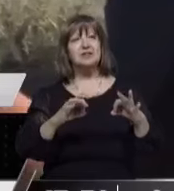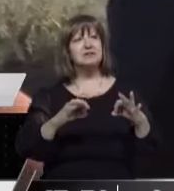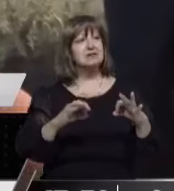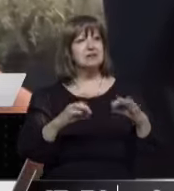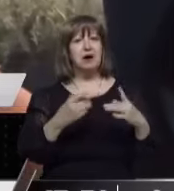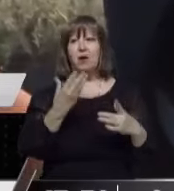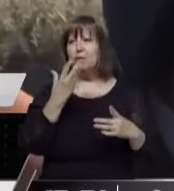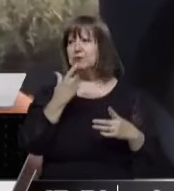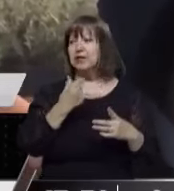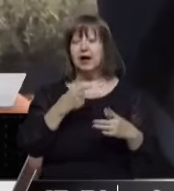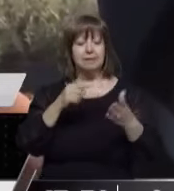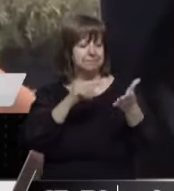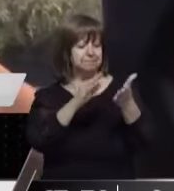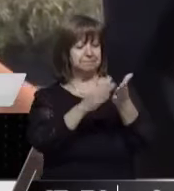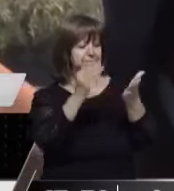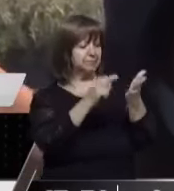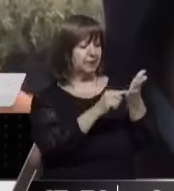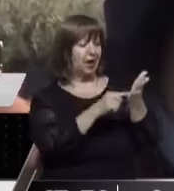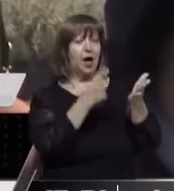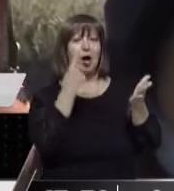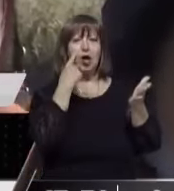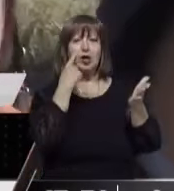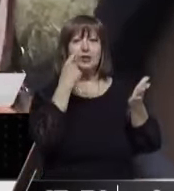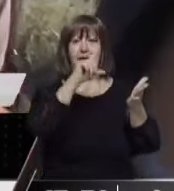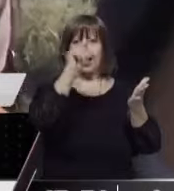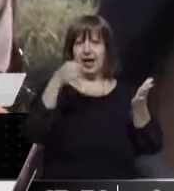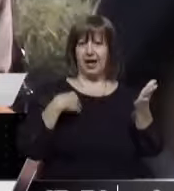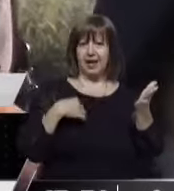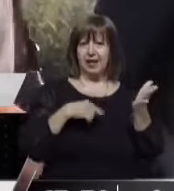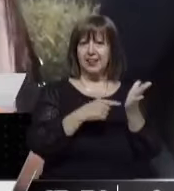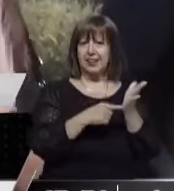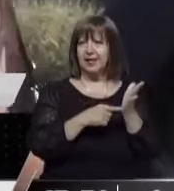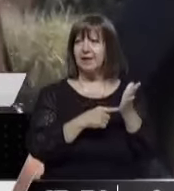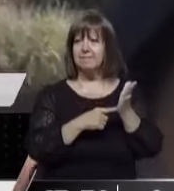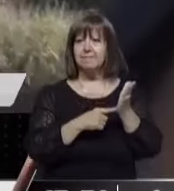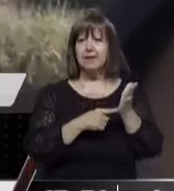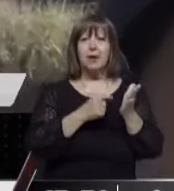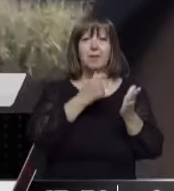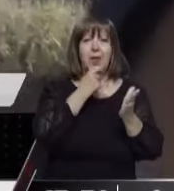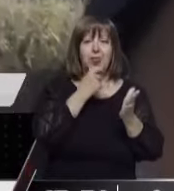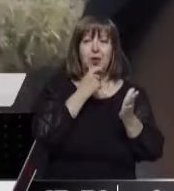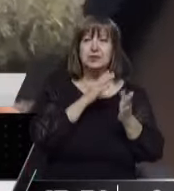lugar lindo, conocer otra parte de Argentina. Y la verdad que estamos